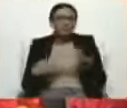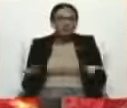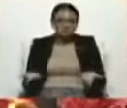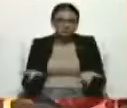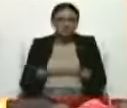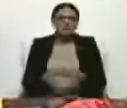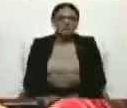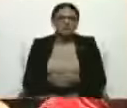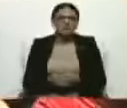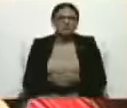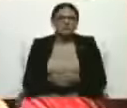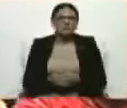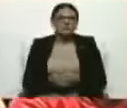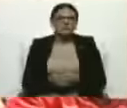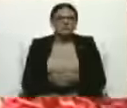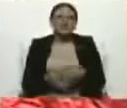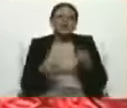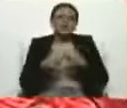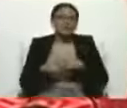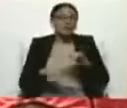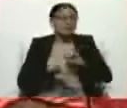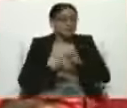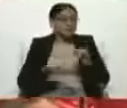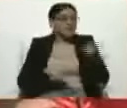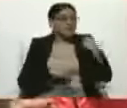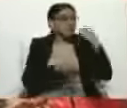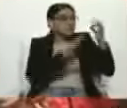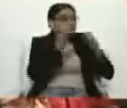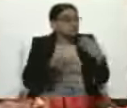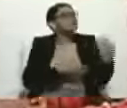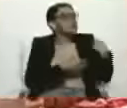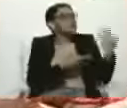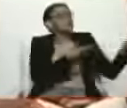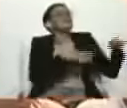Y ahí interviene también el partido, que es uno de los cinco, pues.